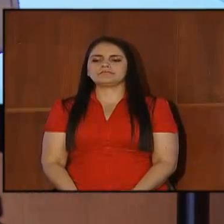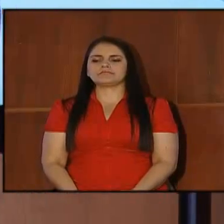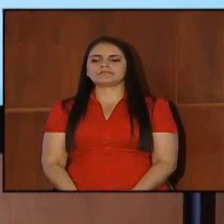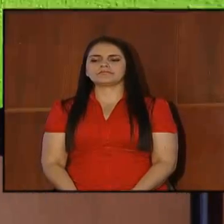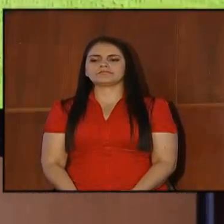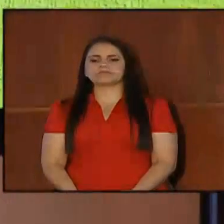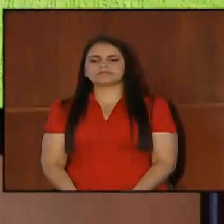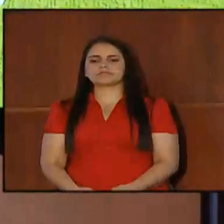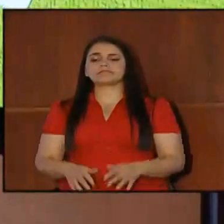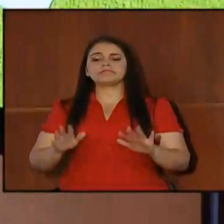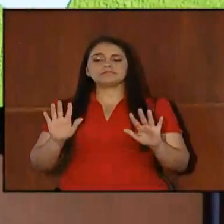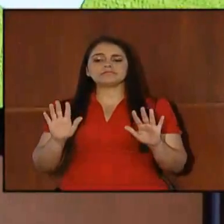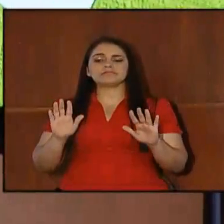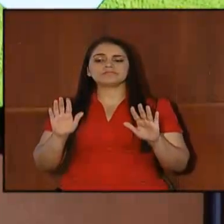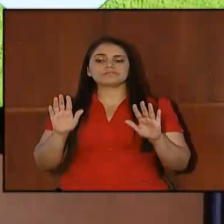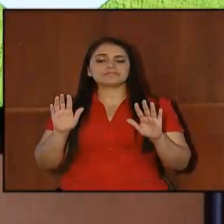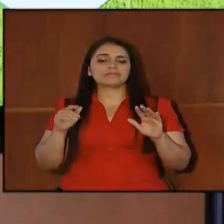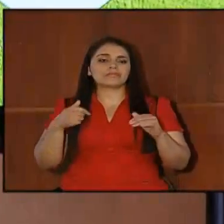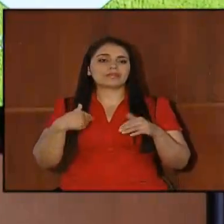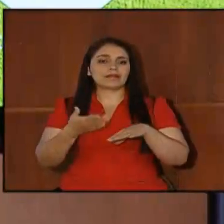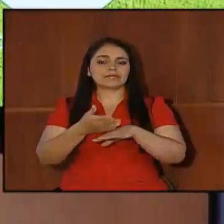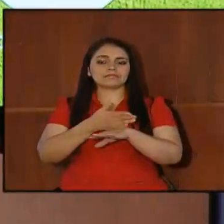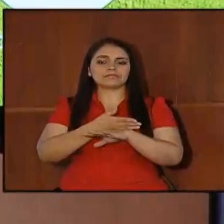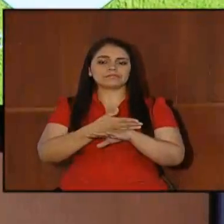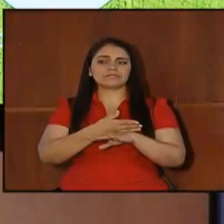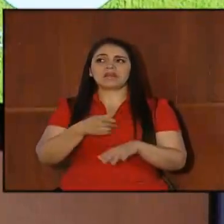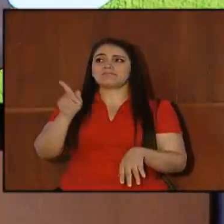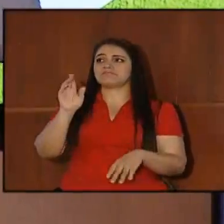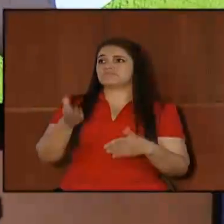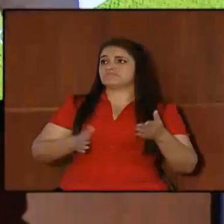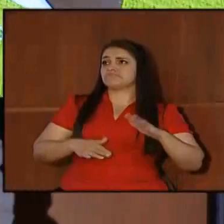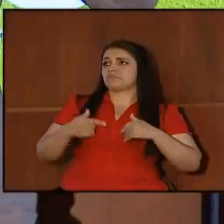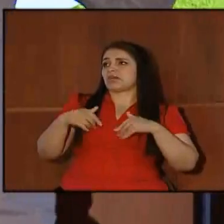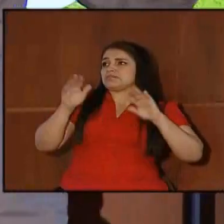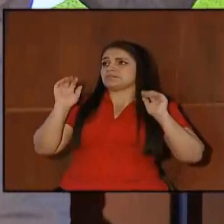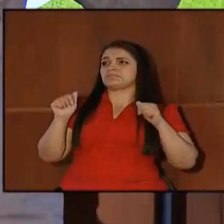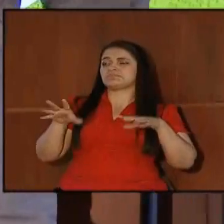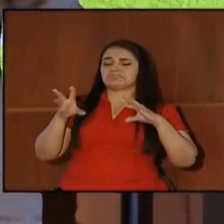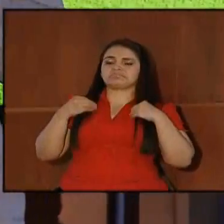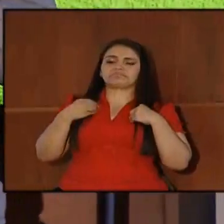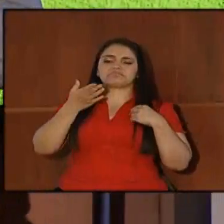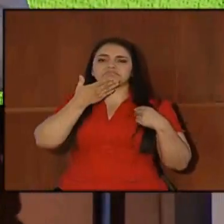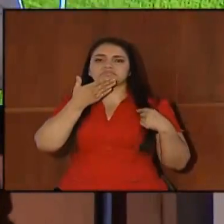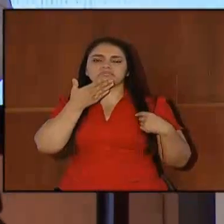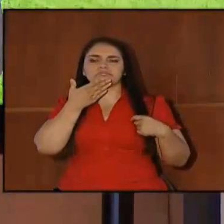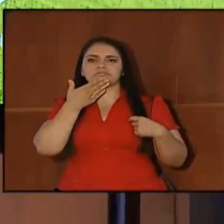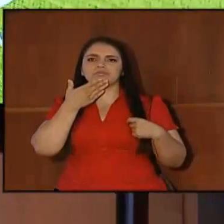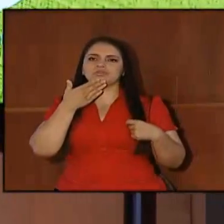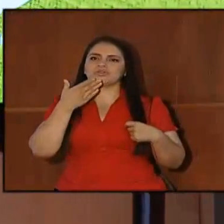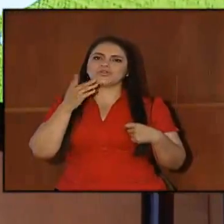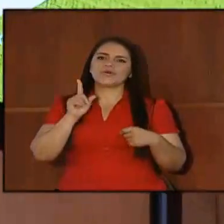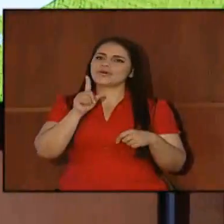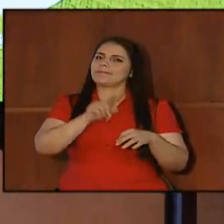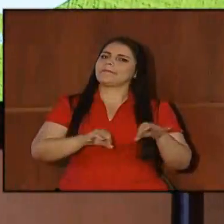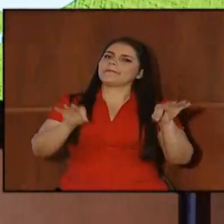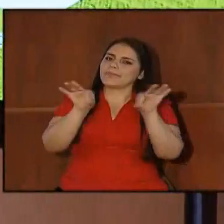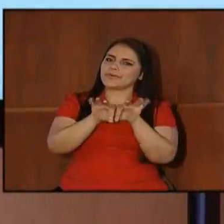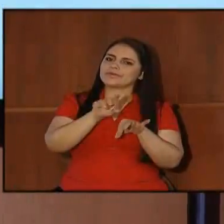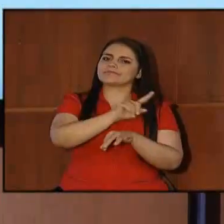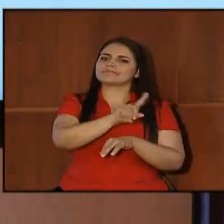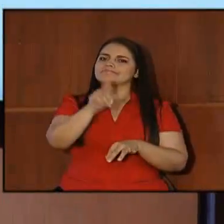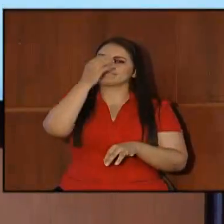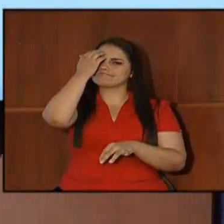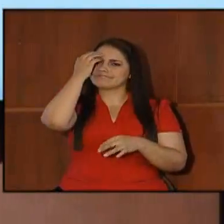ya podíamos, ellos dicen, pues si ya me lo están haciendo, que me lo hagan. Entonces eso es importante